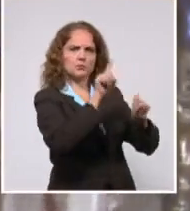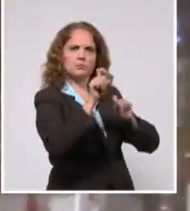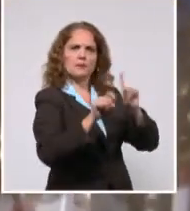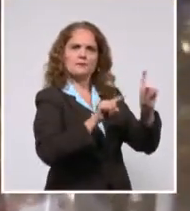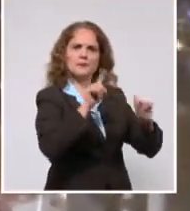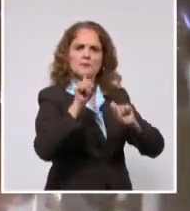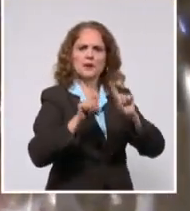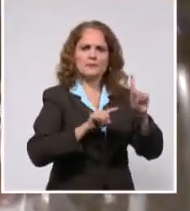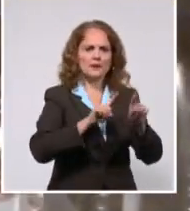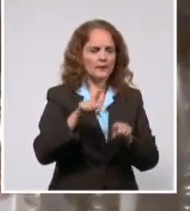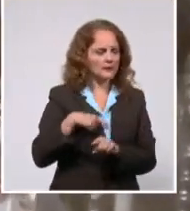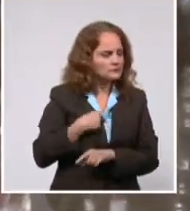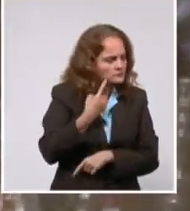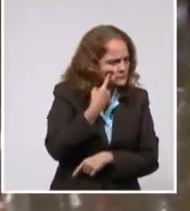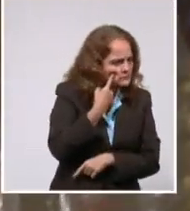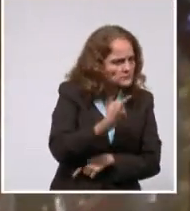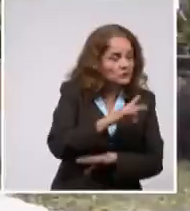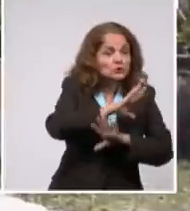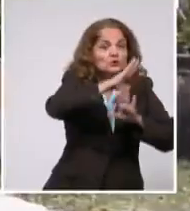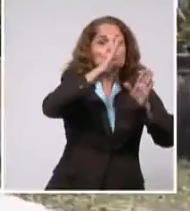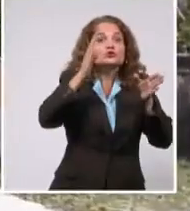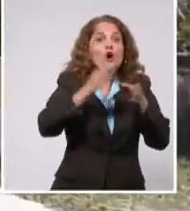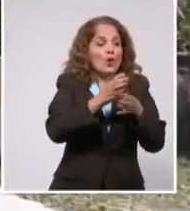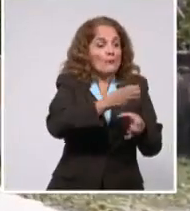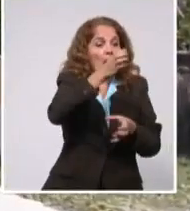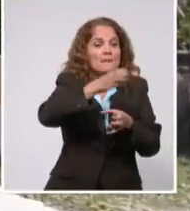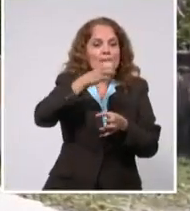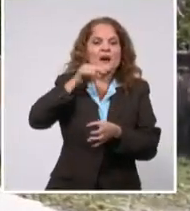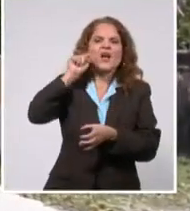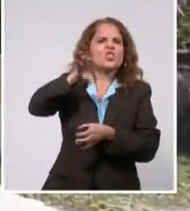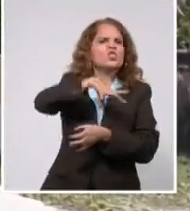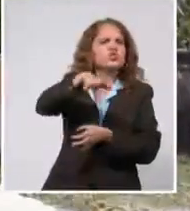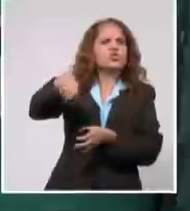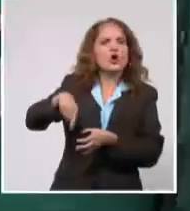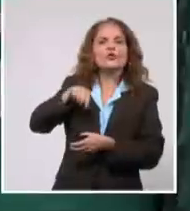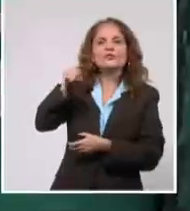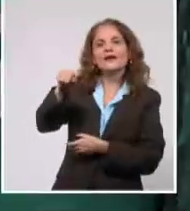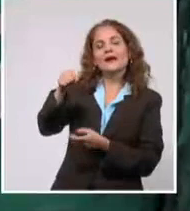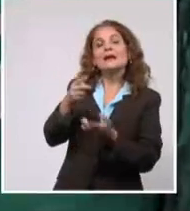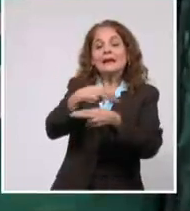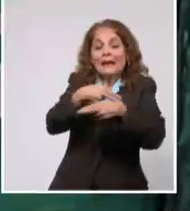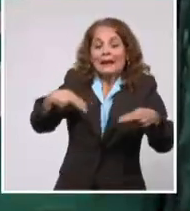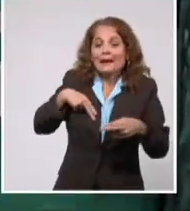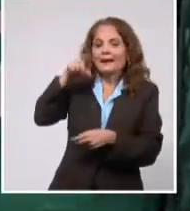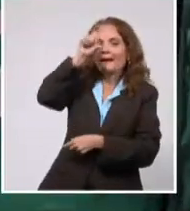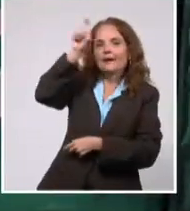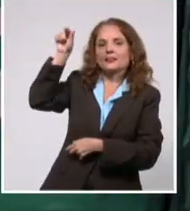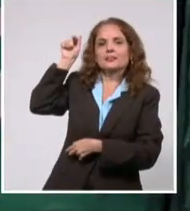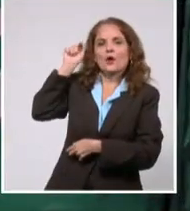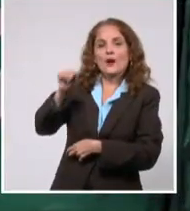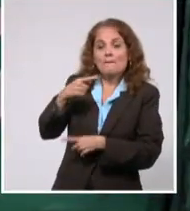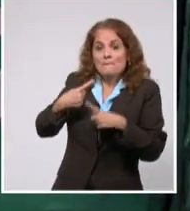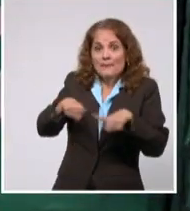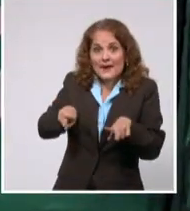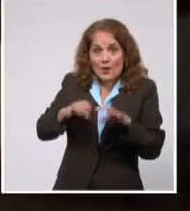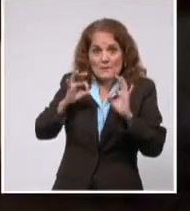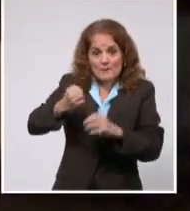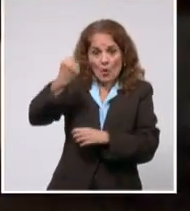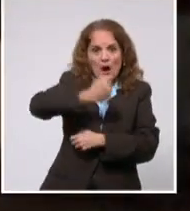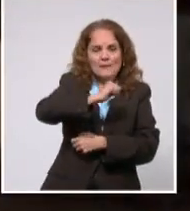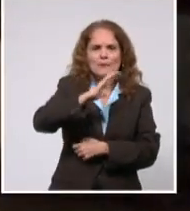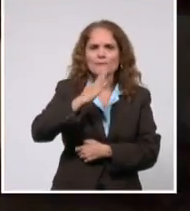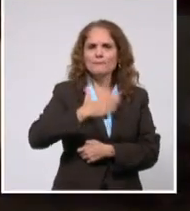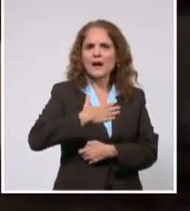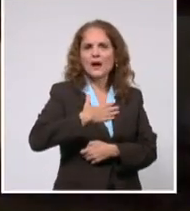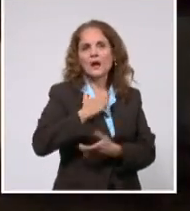solo descubrieron que toda la bebida había salido del restaurante estatal Presa Minerva, sino que el vehículo pertenecía a una escuela de Santa Clara